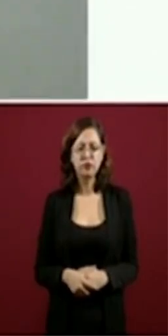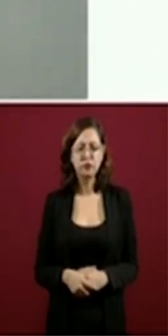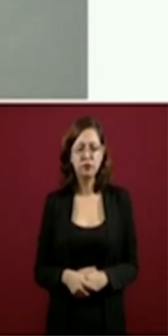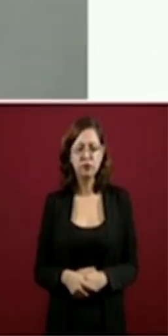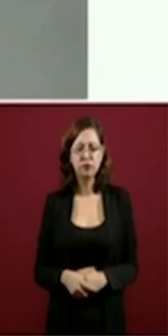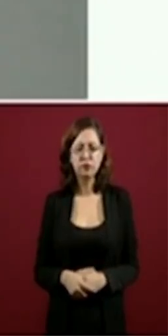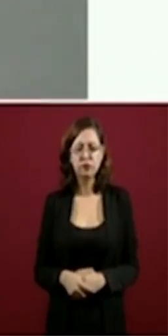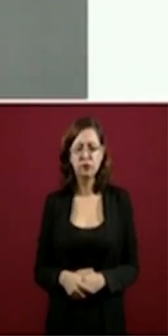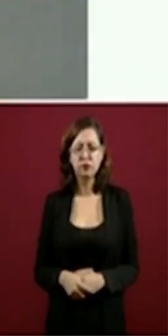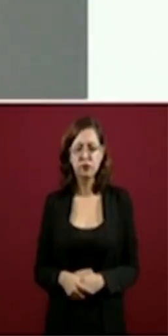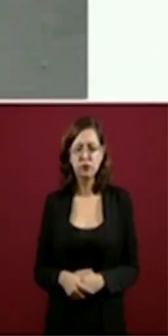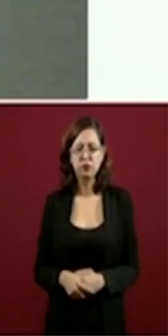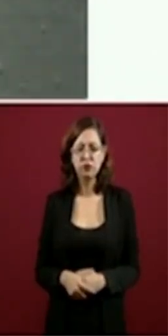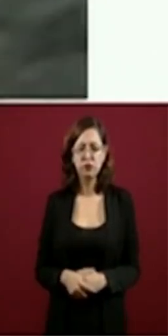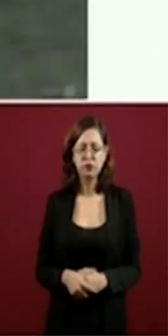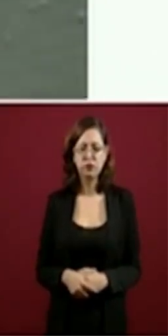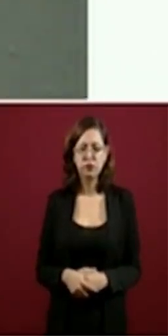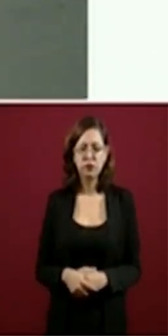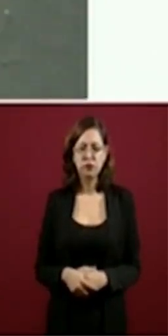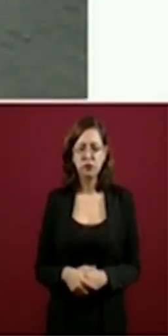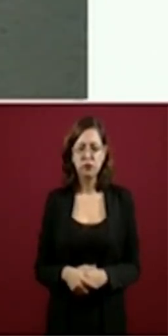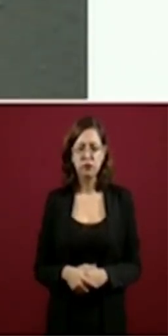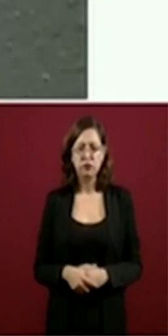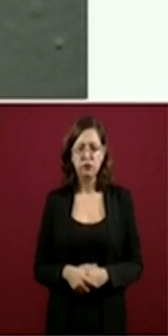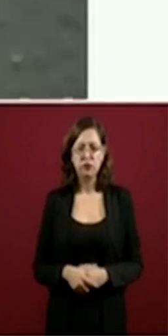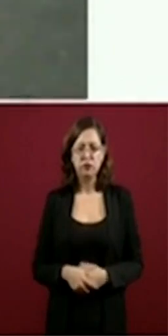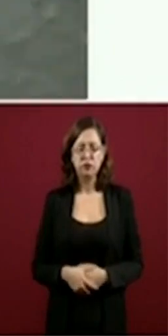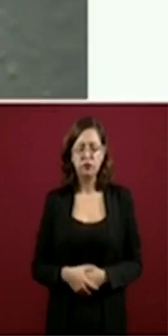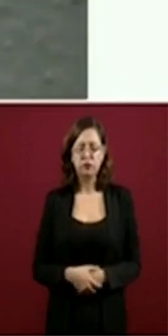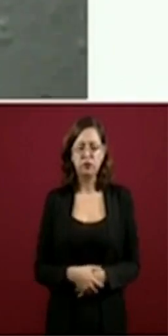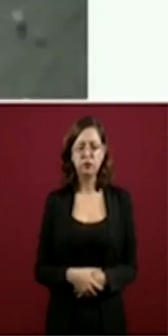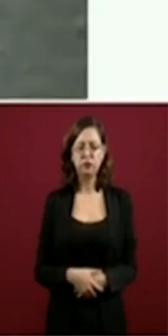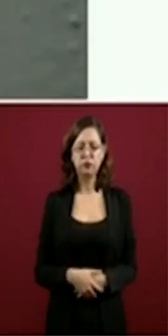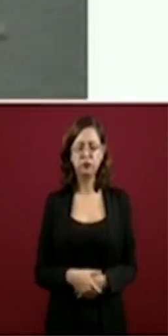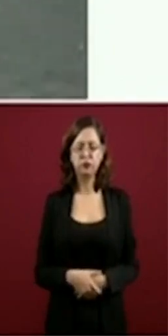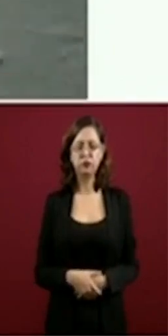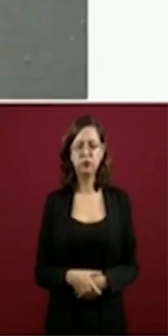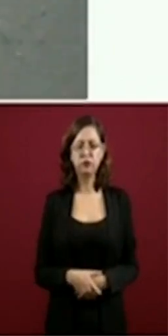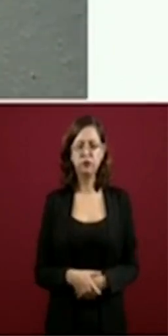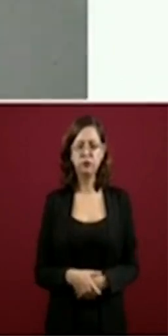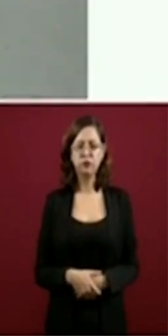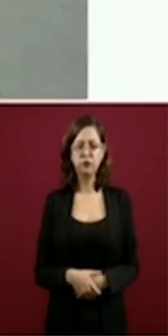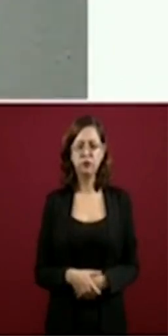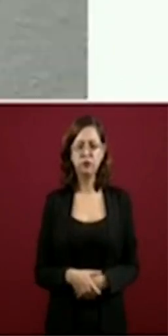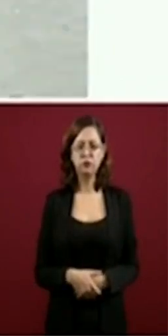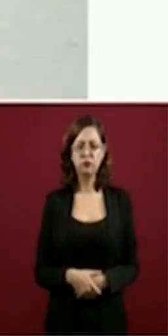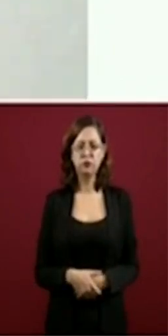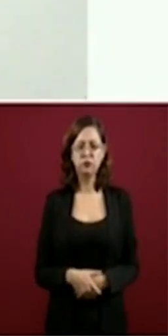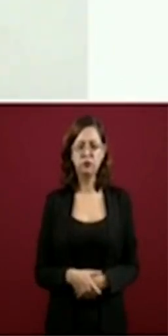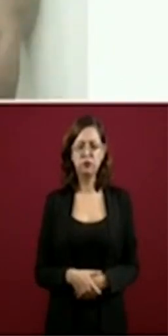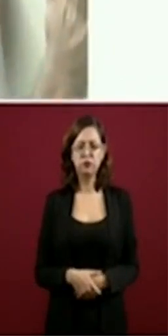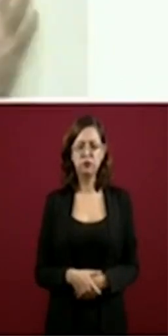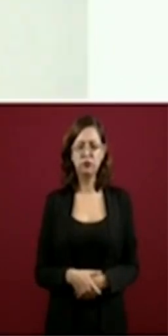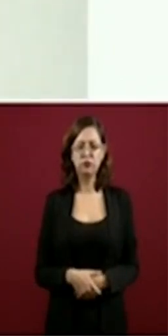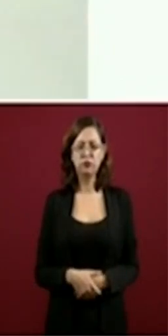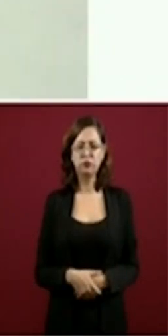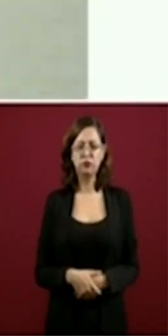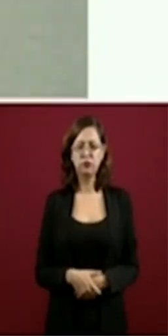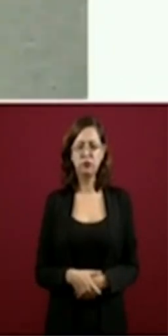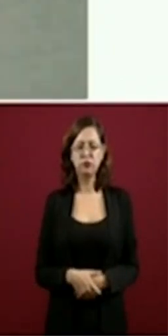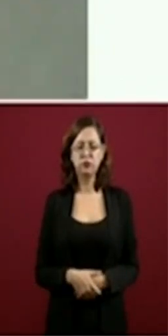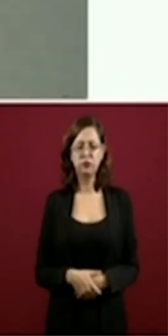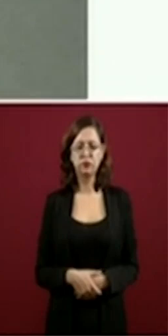el departamento de estado ofreció una recompensa de 5 millones de dólares por información que llevara a su arresto y